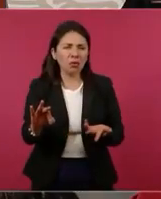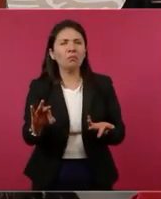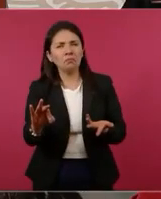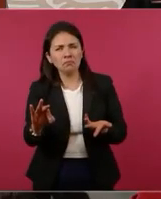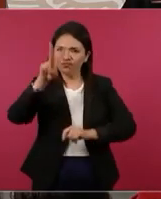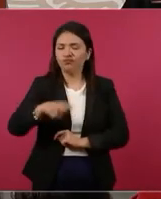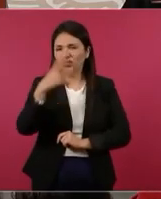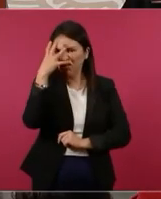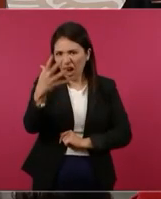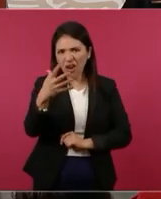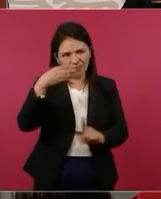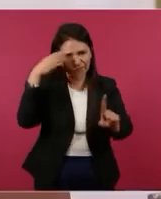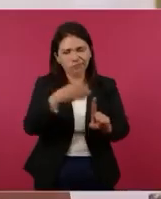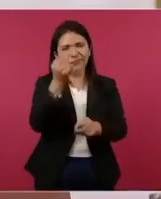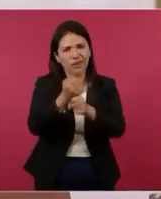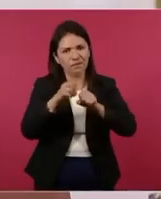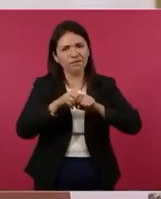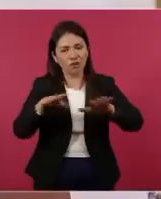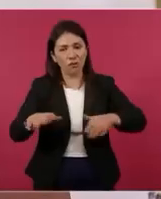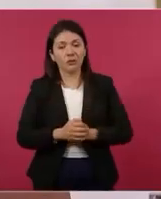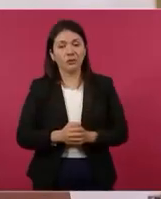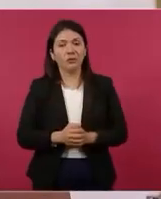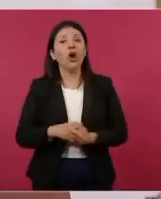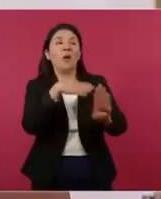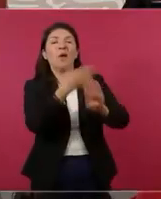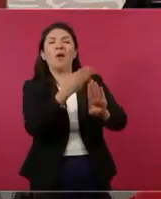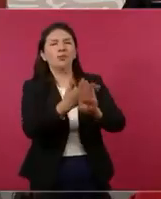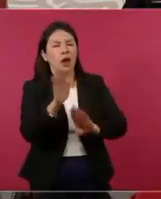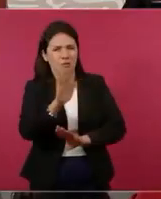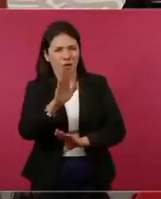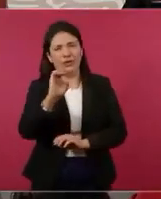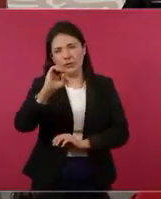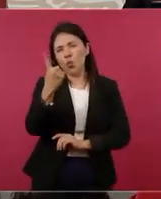objetivas o informativas, no tendenciosas, y